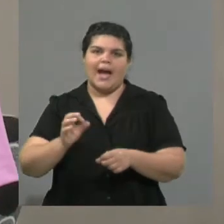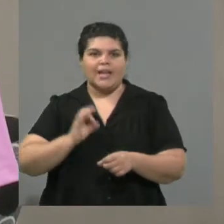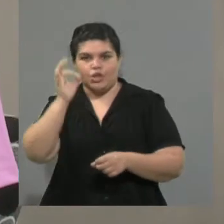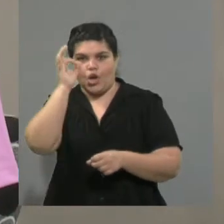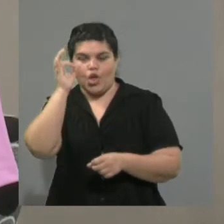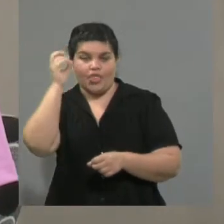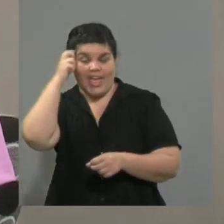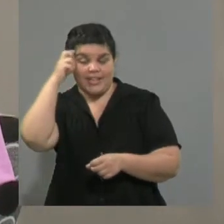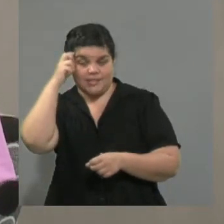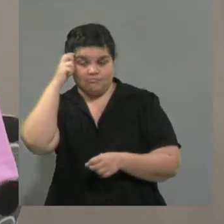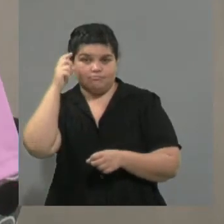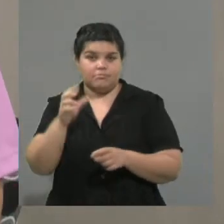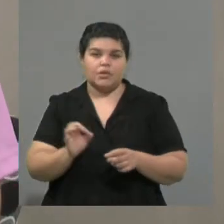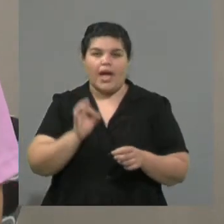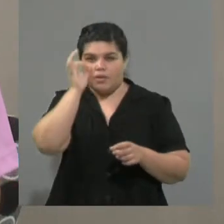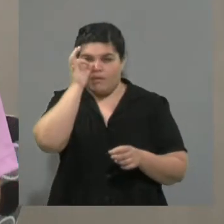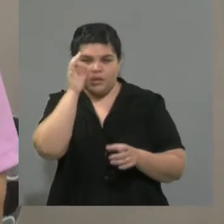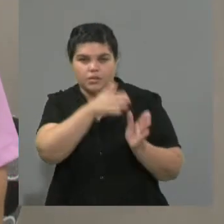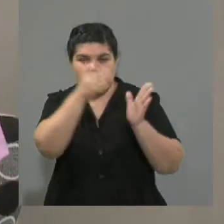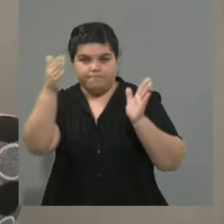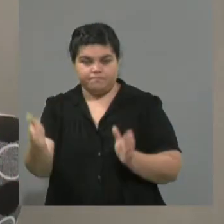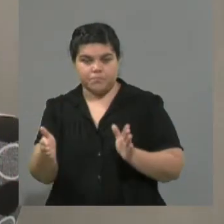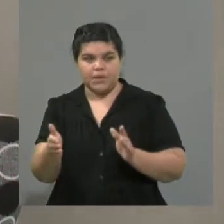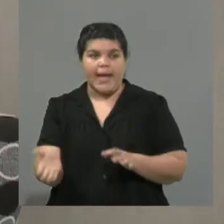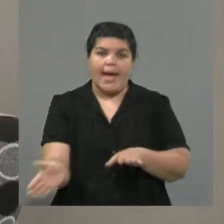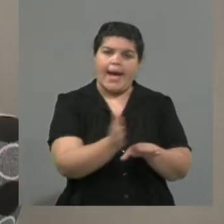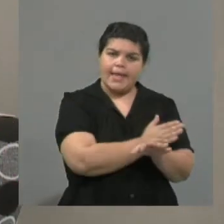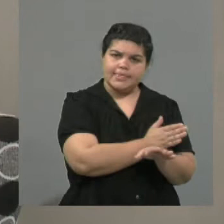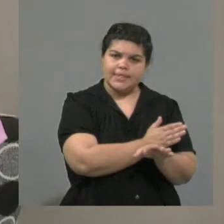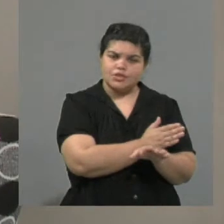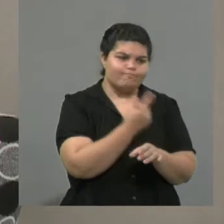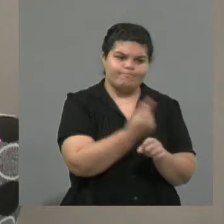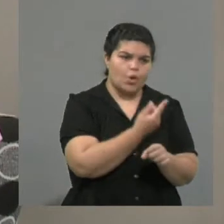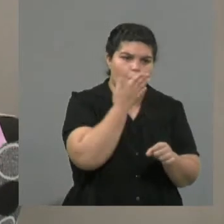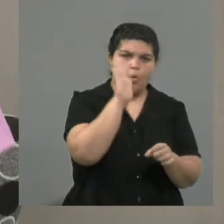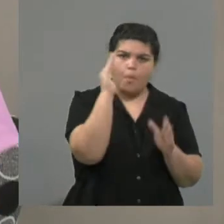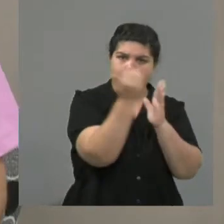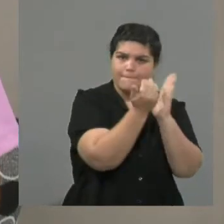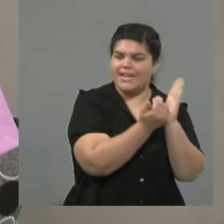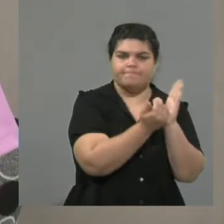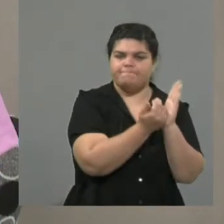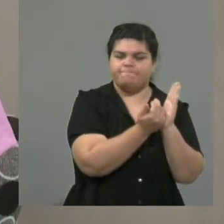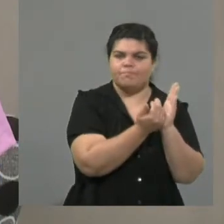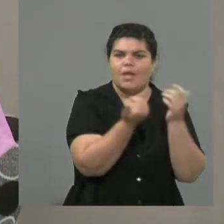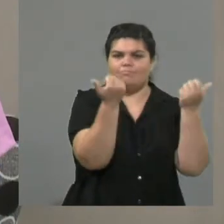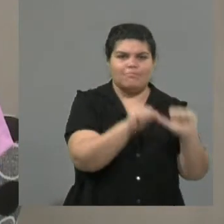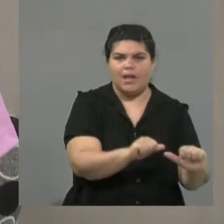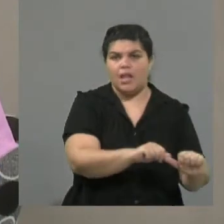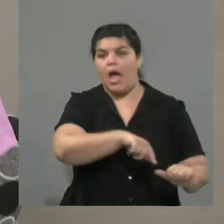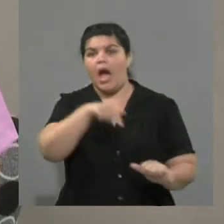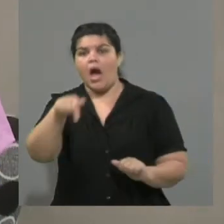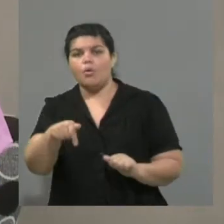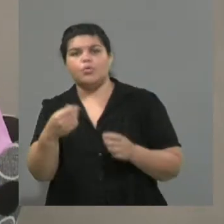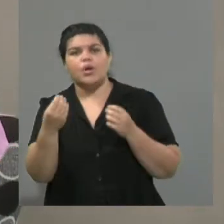Y que usted bien lo aclaraba que en la primera etapa, en el primero no se pudieron cumplir. ¿A qué se debe que no se cumplen? Digo, teniendo en cuenta que usted también hacía